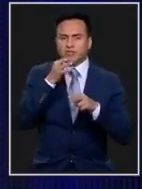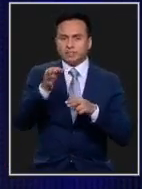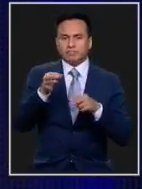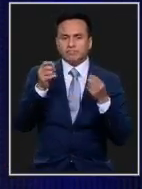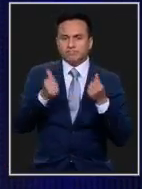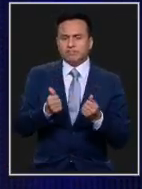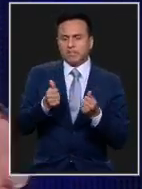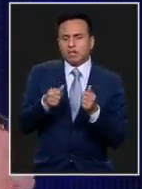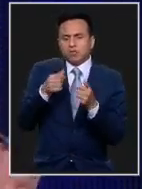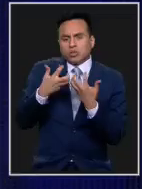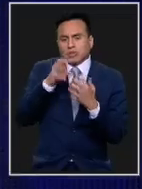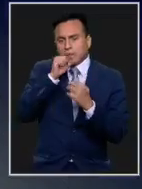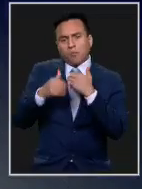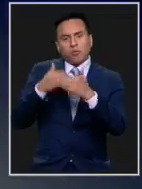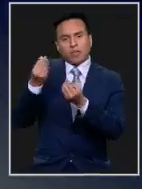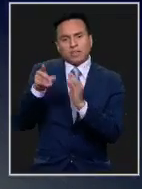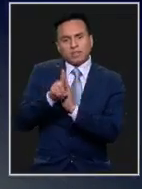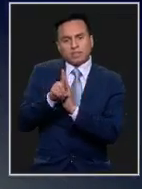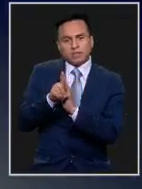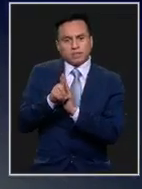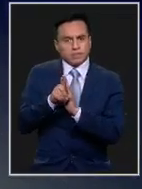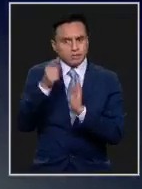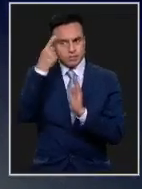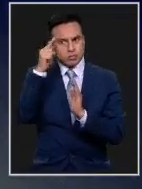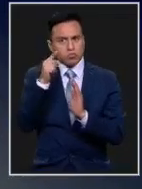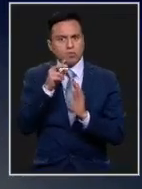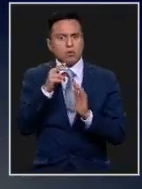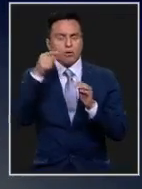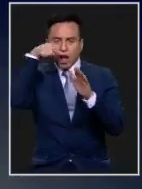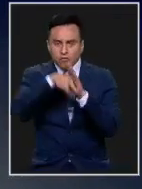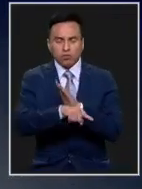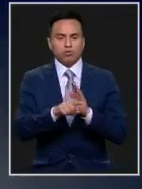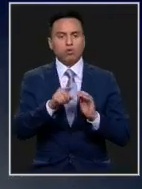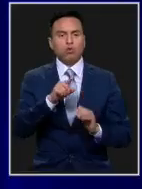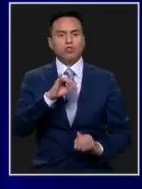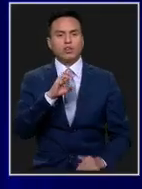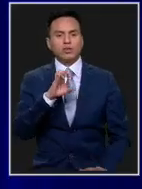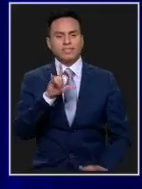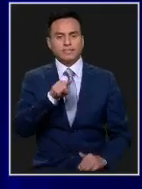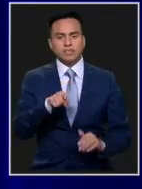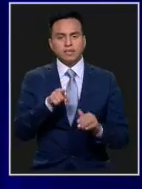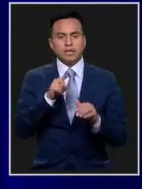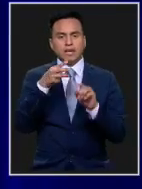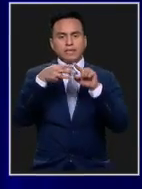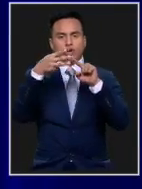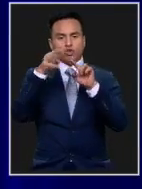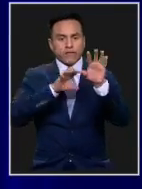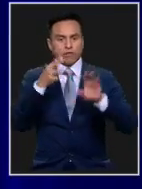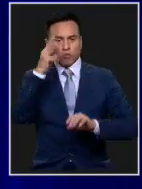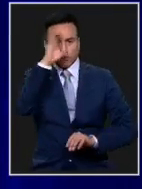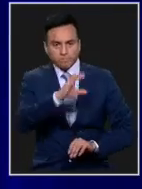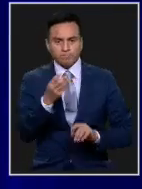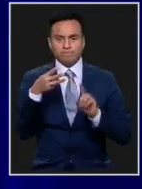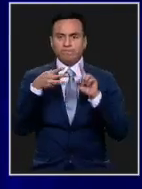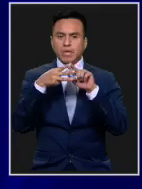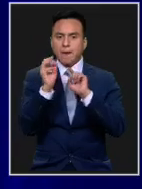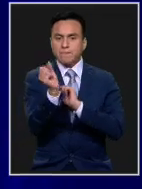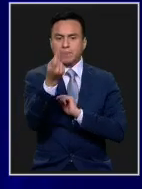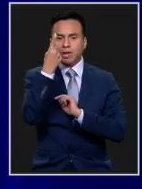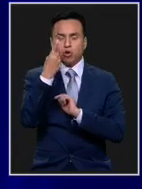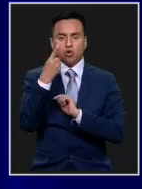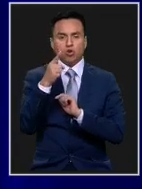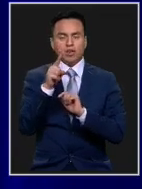lo menos de sustentabilidad es muy buen por eso qué buscó la ley pero vamos al fondo vamos al fondo José Luis la ley buscó tres cosas primero que el